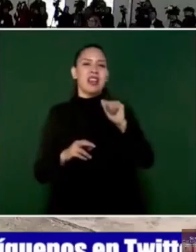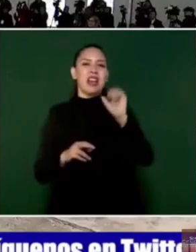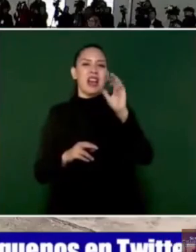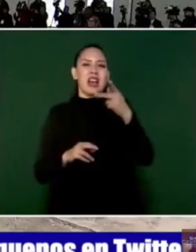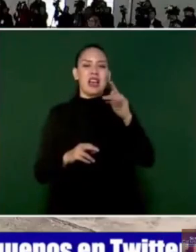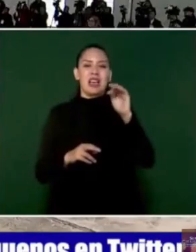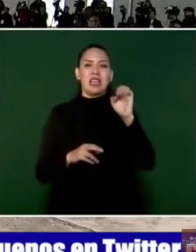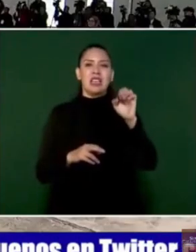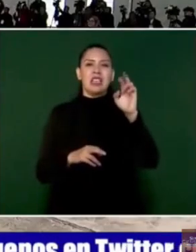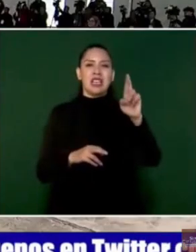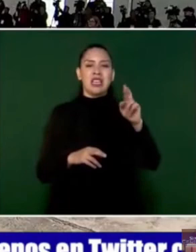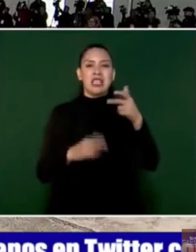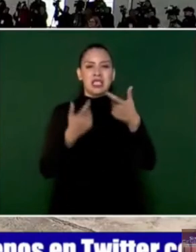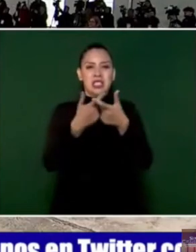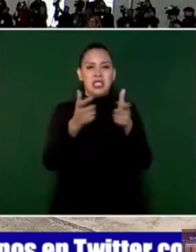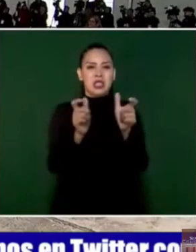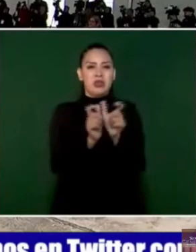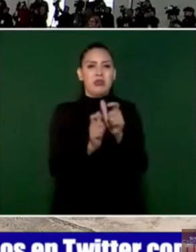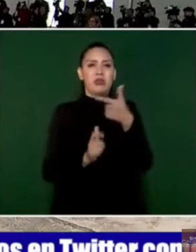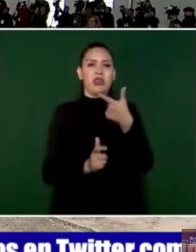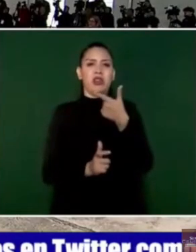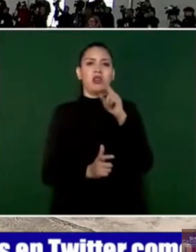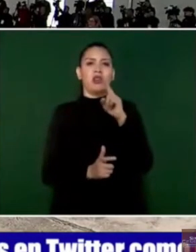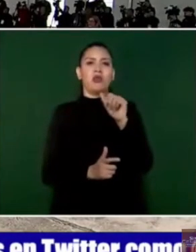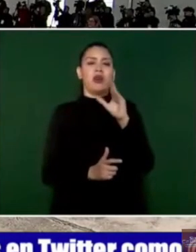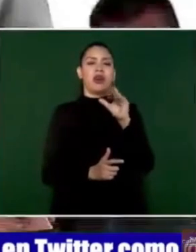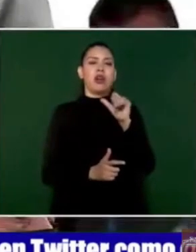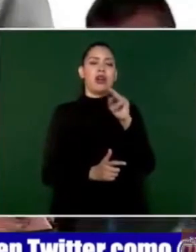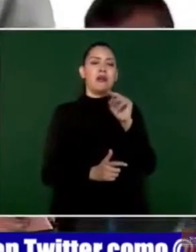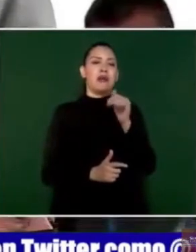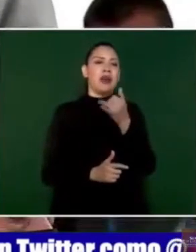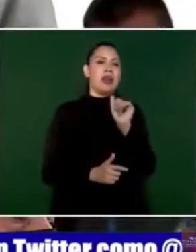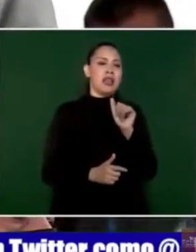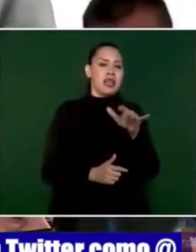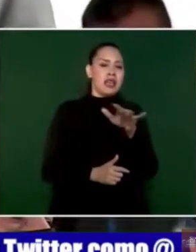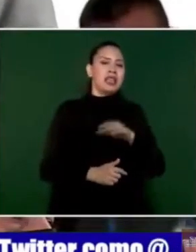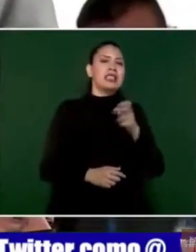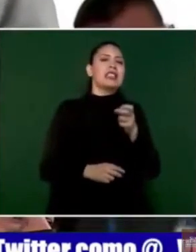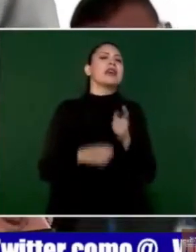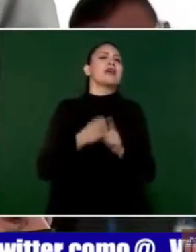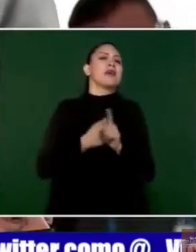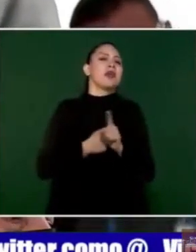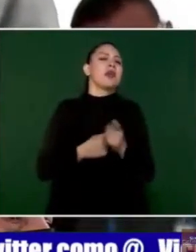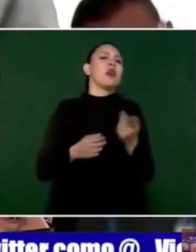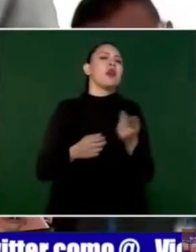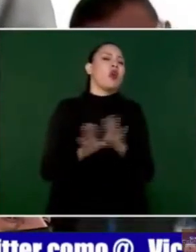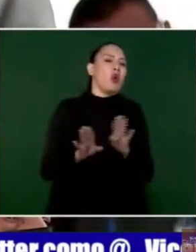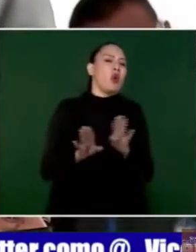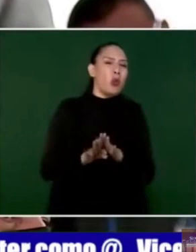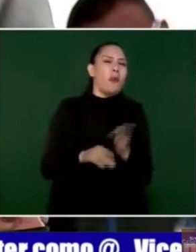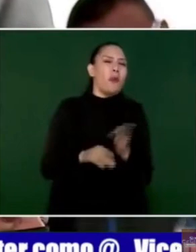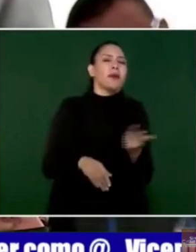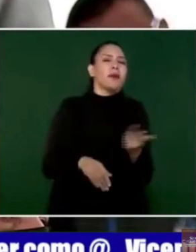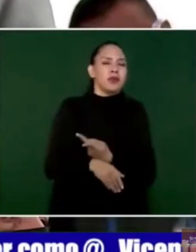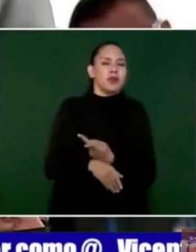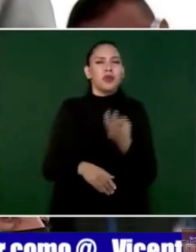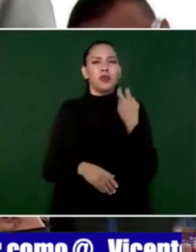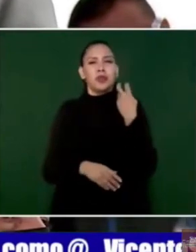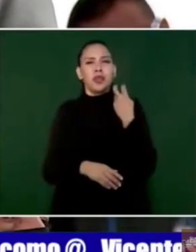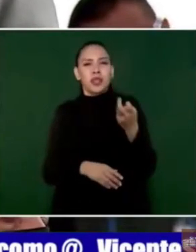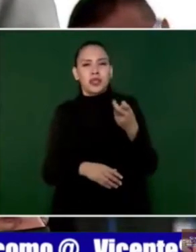seguir explotando el tema del hackeo que arrancó desde Latinos. Entonces,